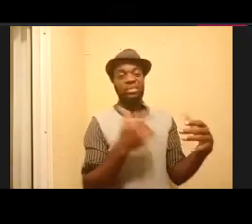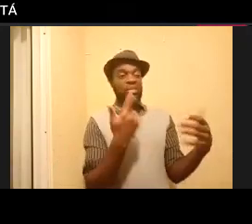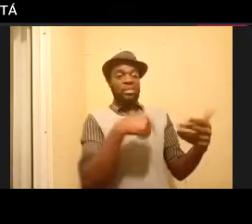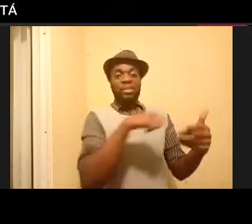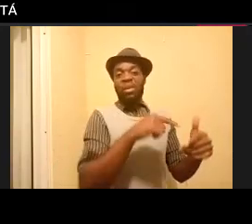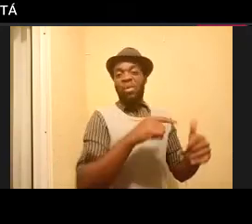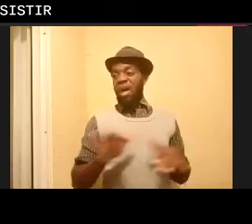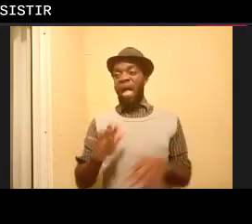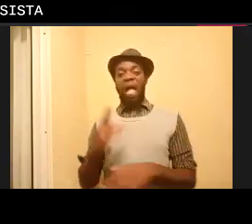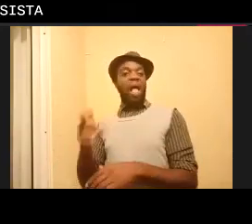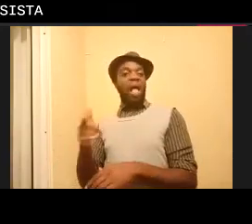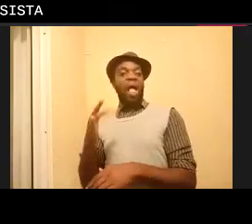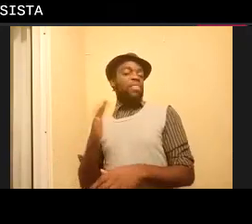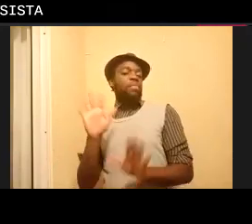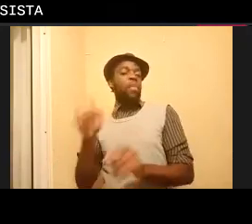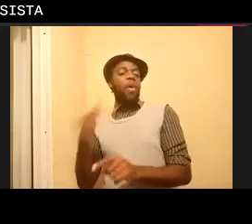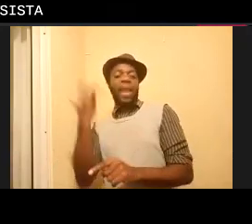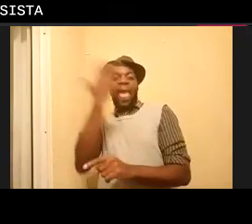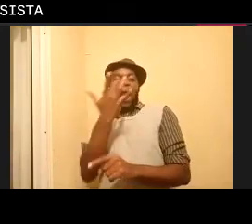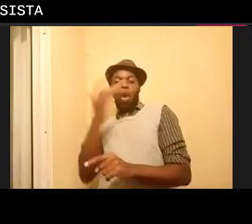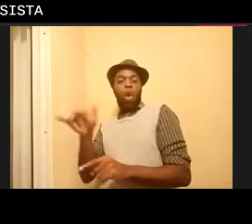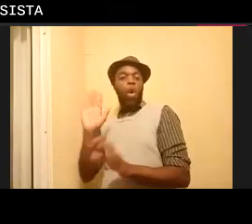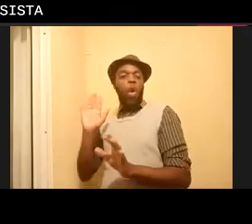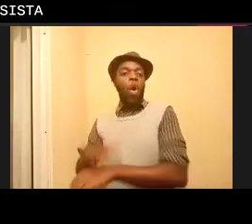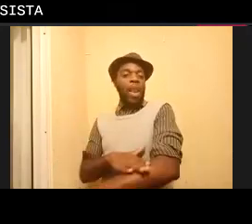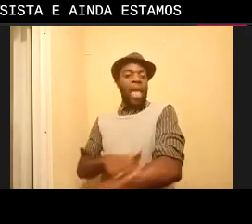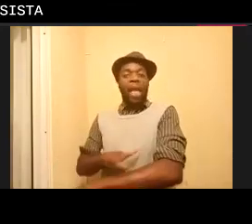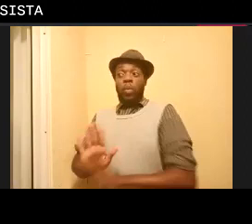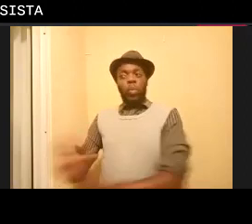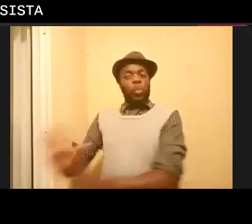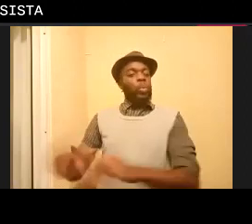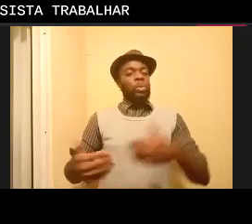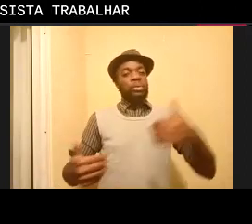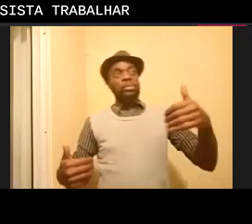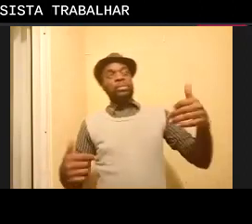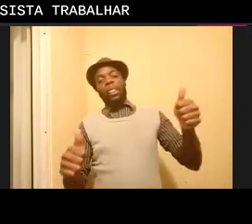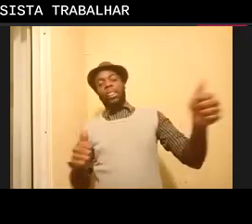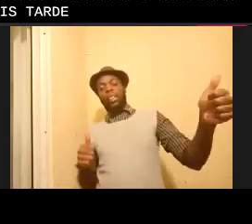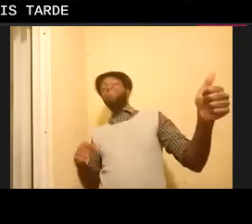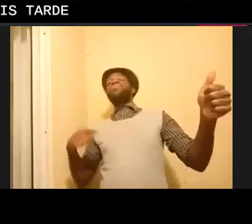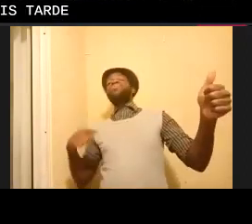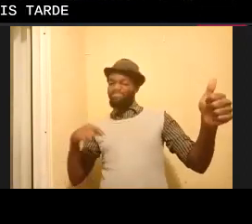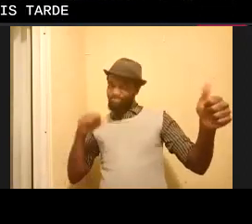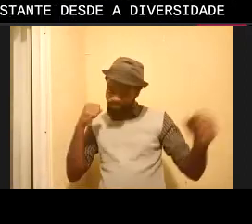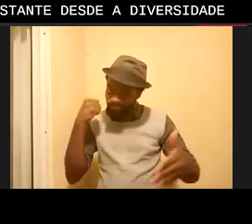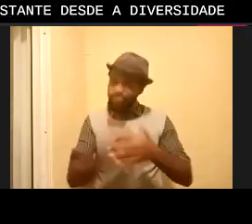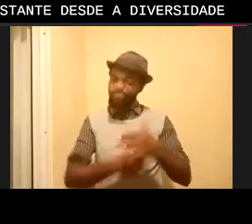demás. Entonces hay que camellar mucho y camellar pues desde la diversidad. Eso quería comentar,